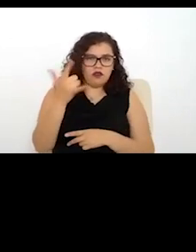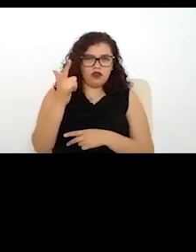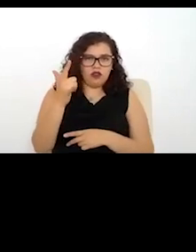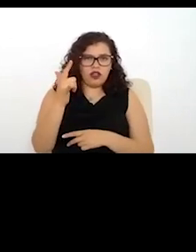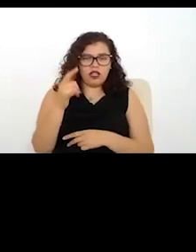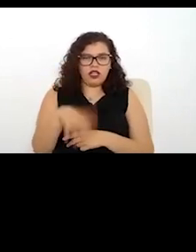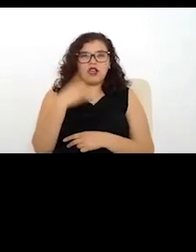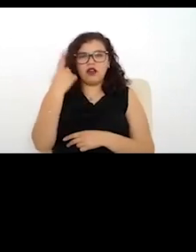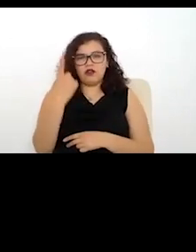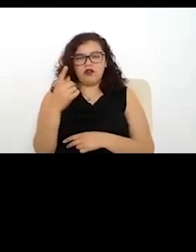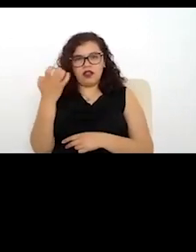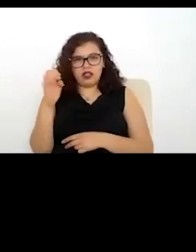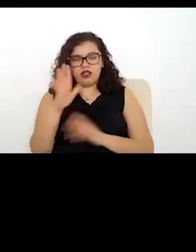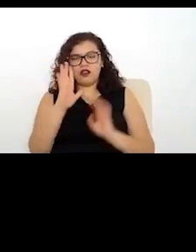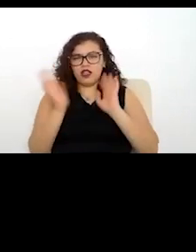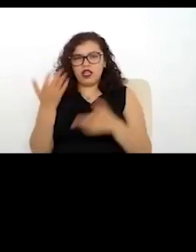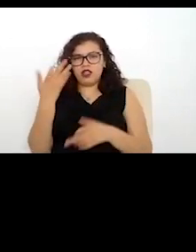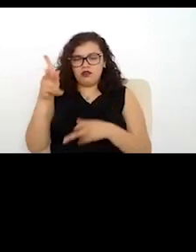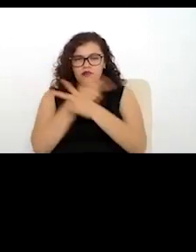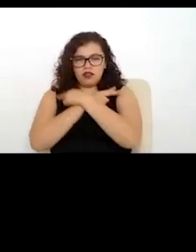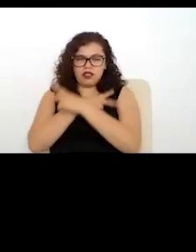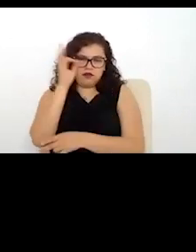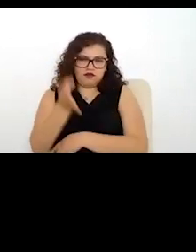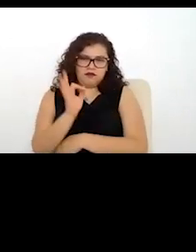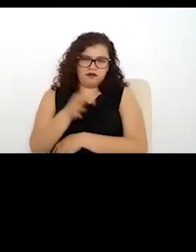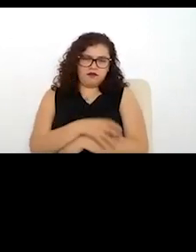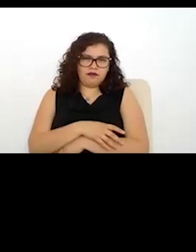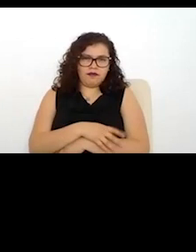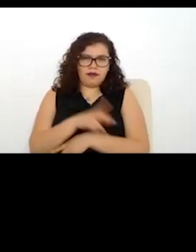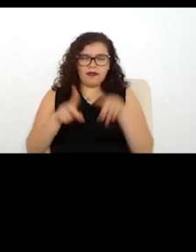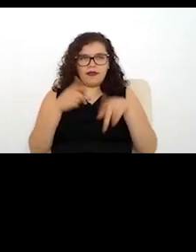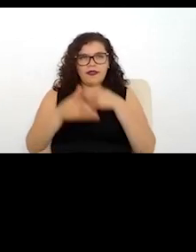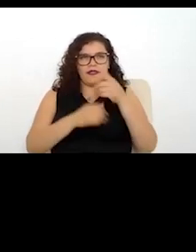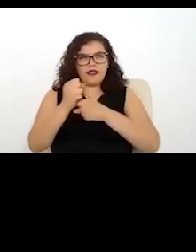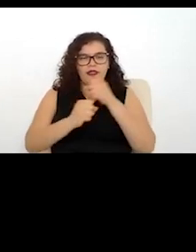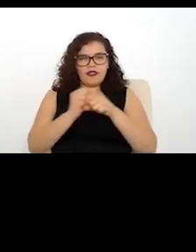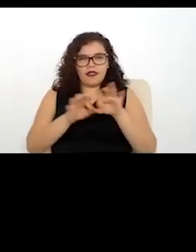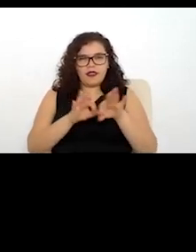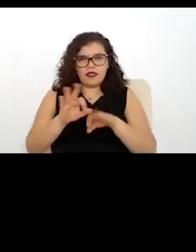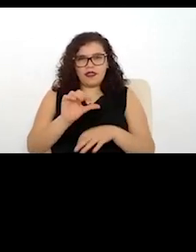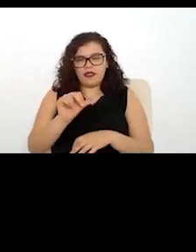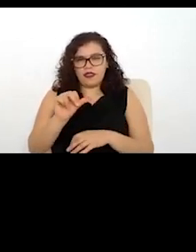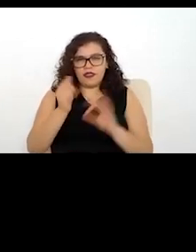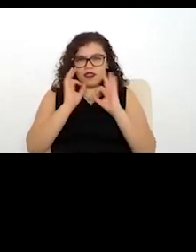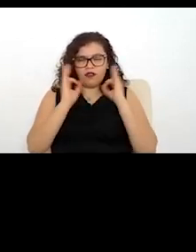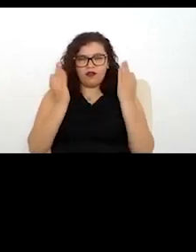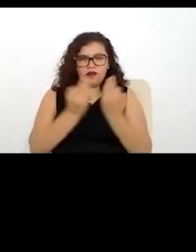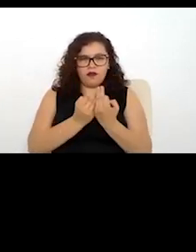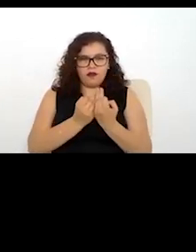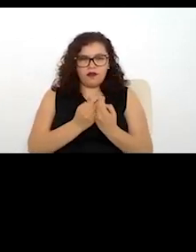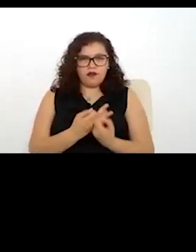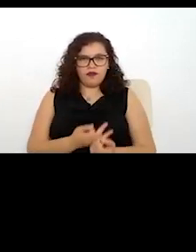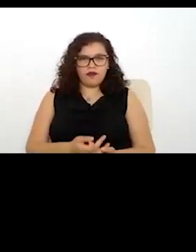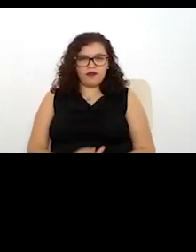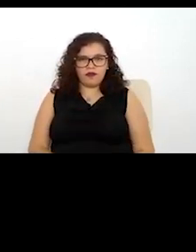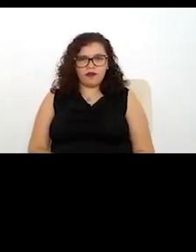partir del 1 de enero se le estaría actualizando, o sea, dependiendo de los años de servicio. Sin embargo, hay otro criterio que es que,